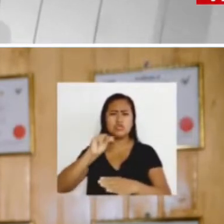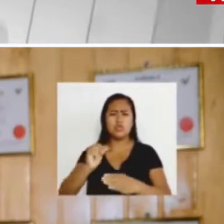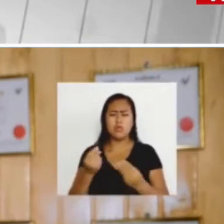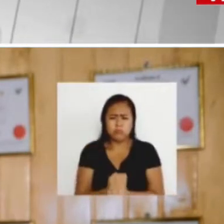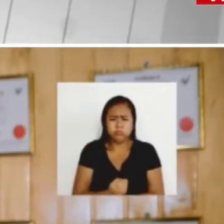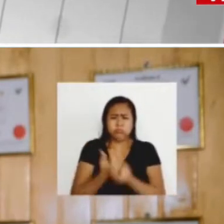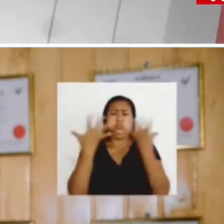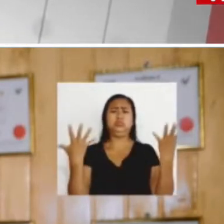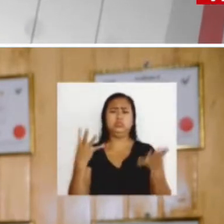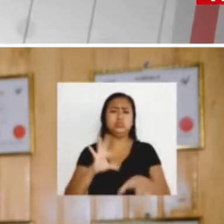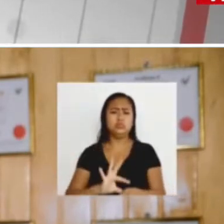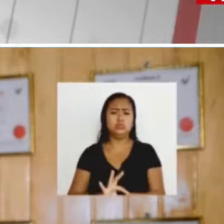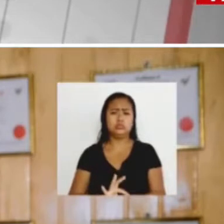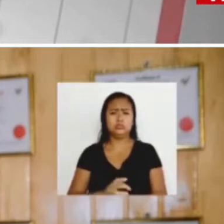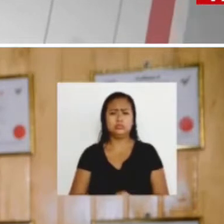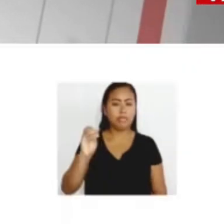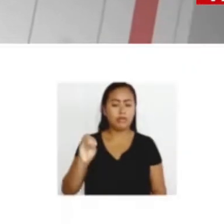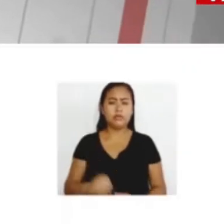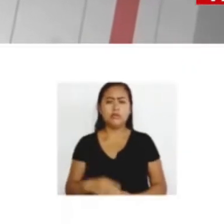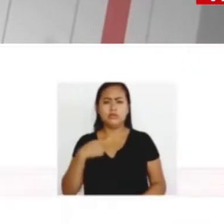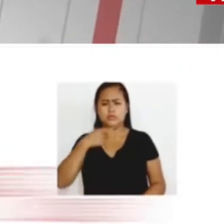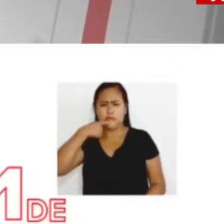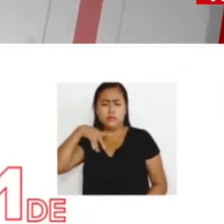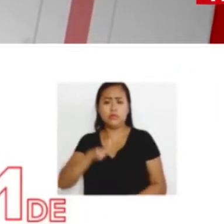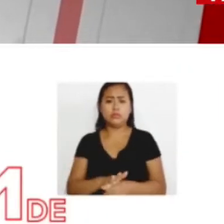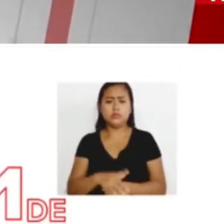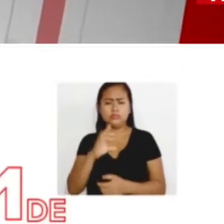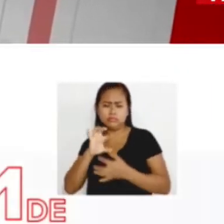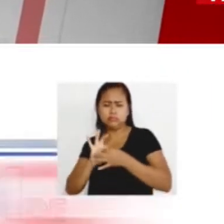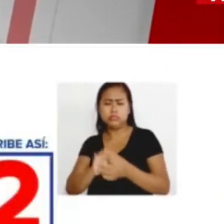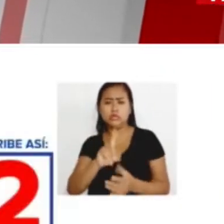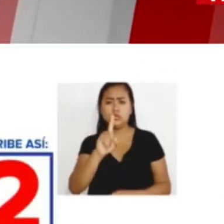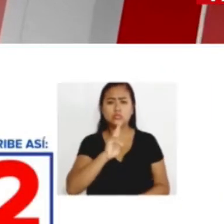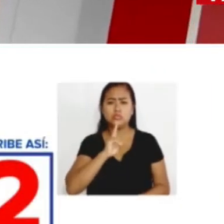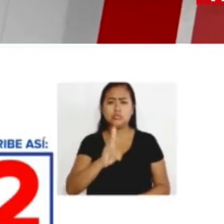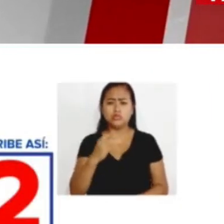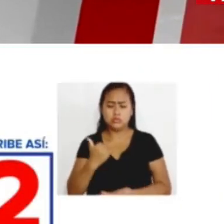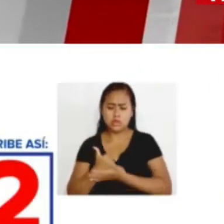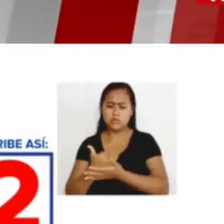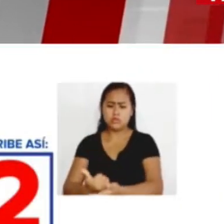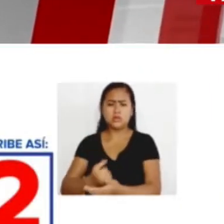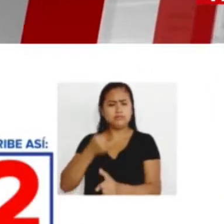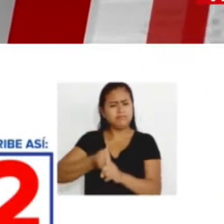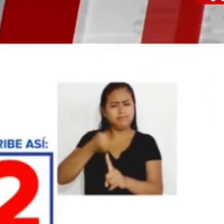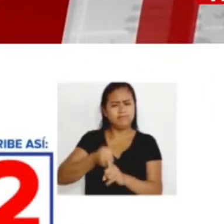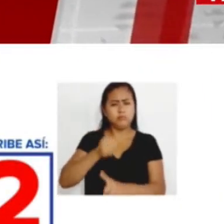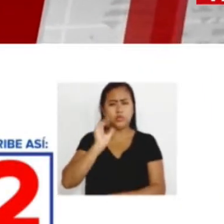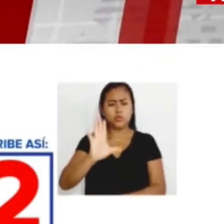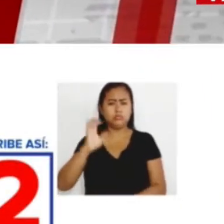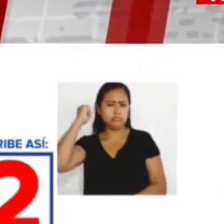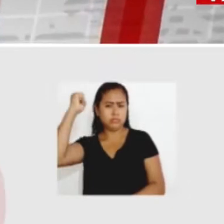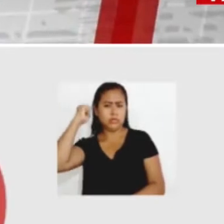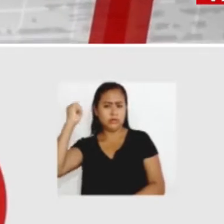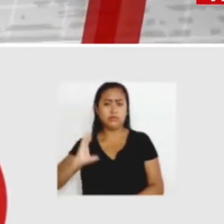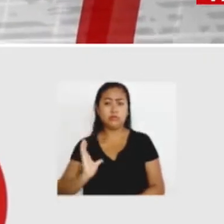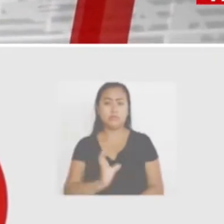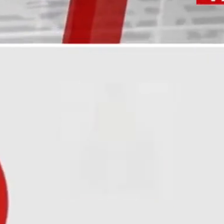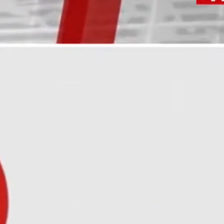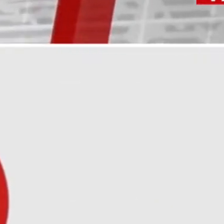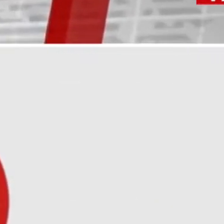programas que está planteando nuestro candidato a la presidencia, pues está el problema del agua.